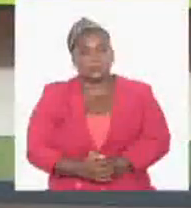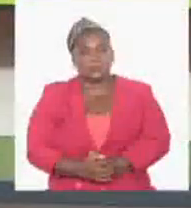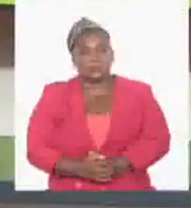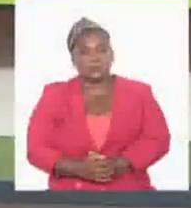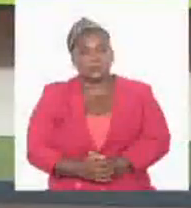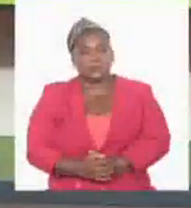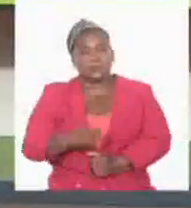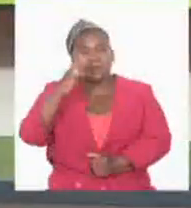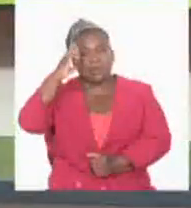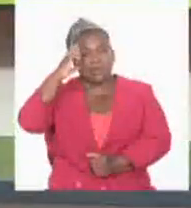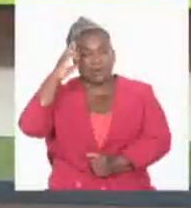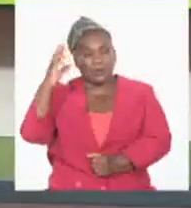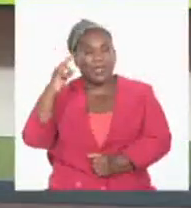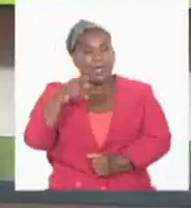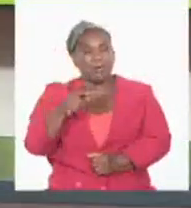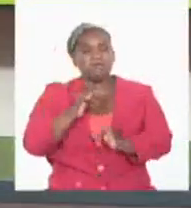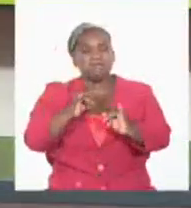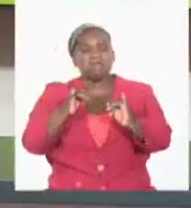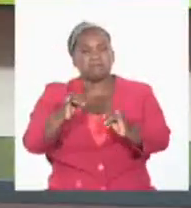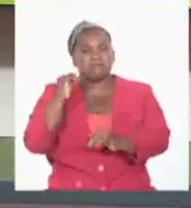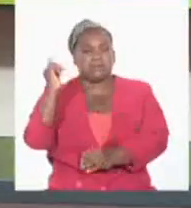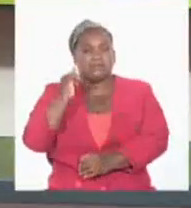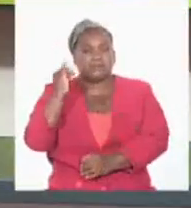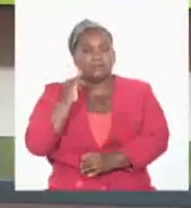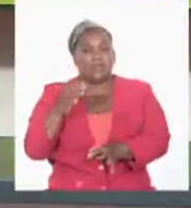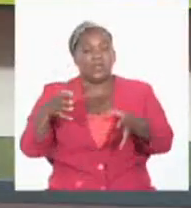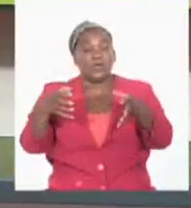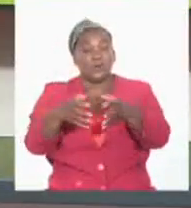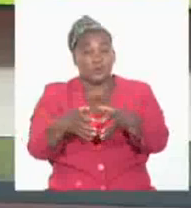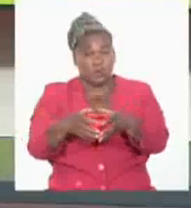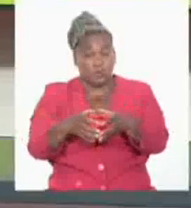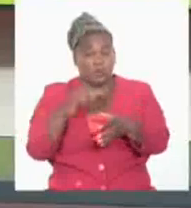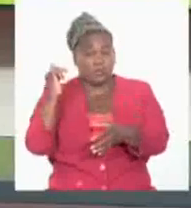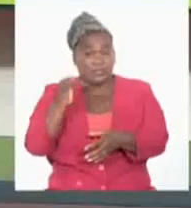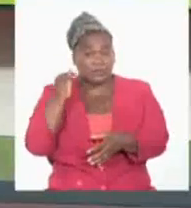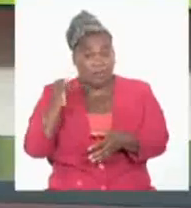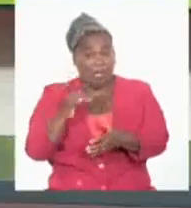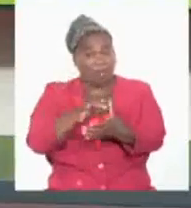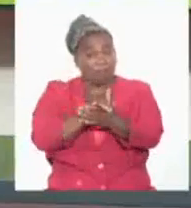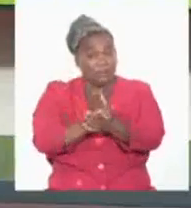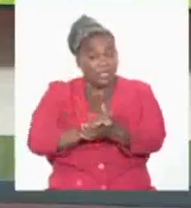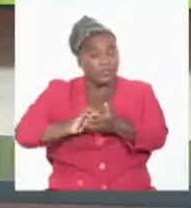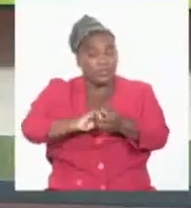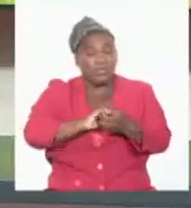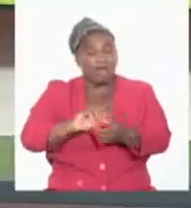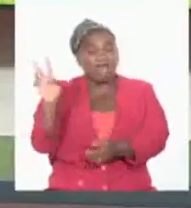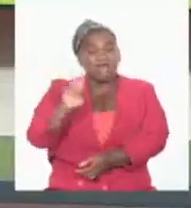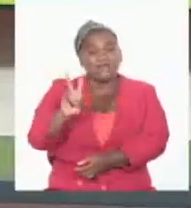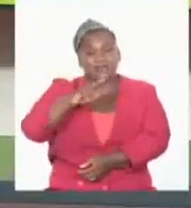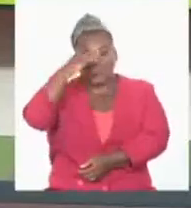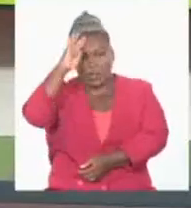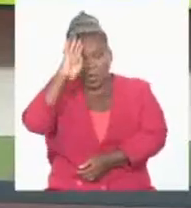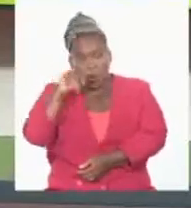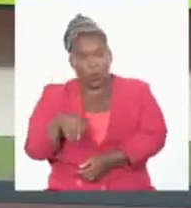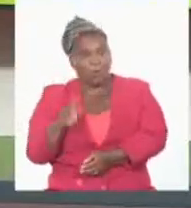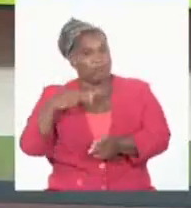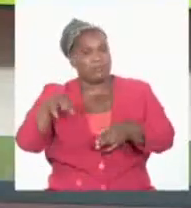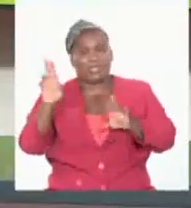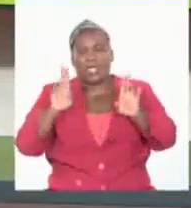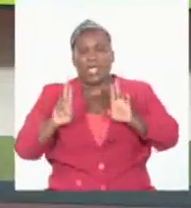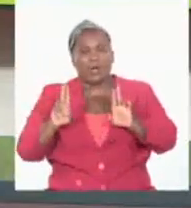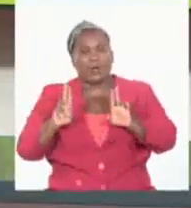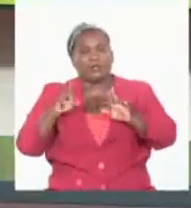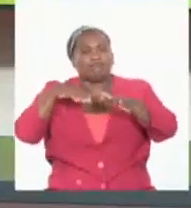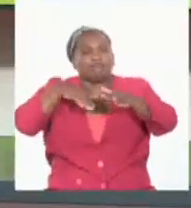Repasamos el acontecer internacional. El Movimiento Nacional de Amistad y Solidaridad Mutua Venezuela-Cuba rechazó el ingreso de un submarino de